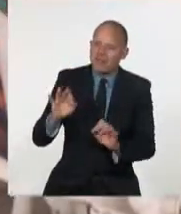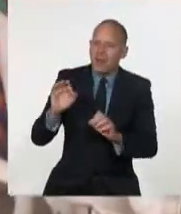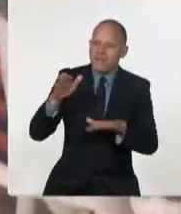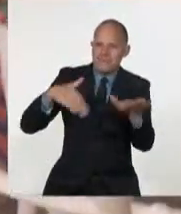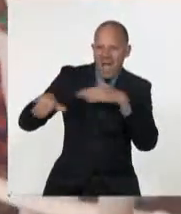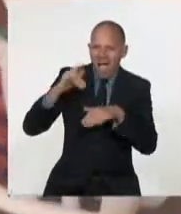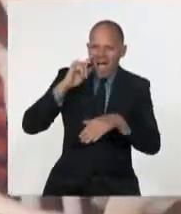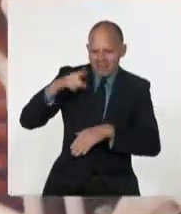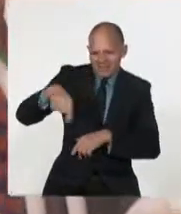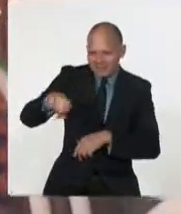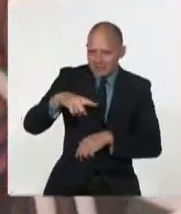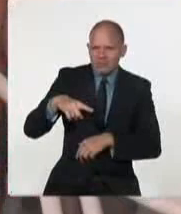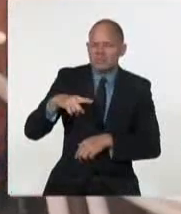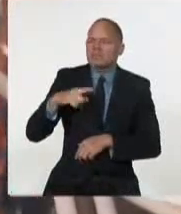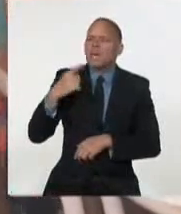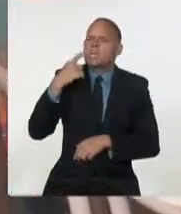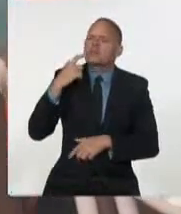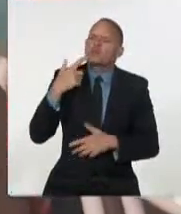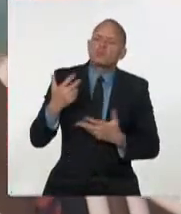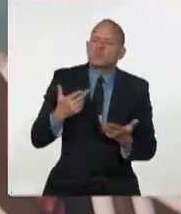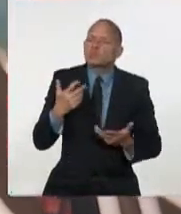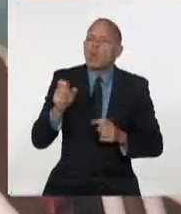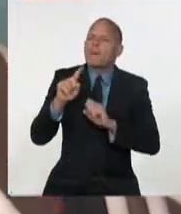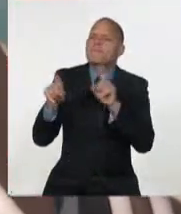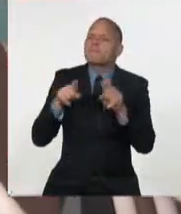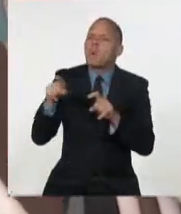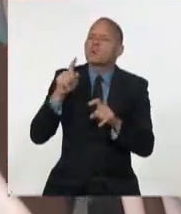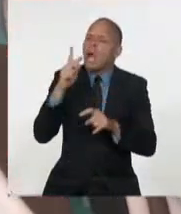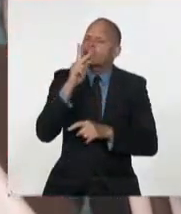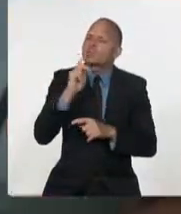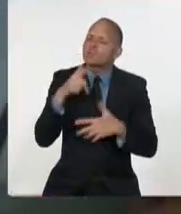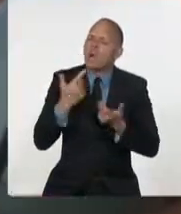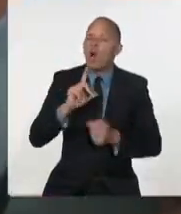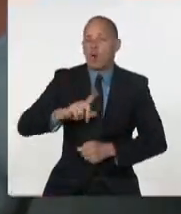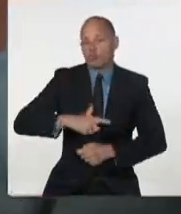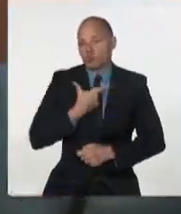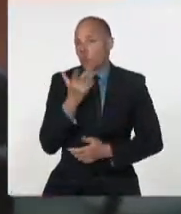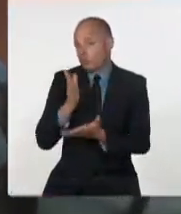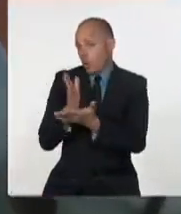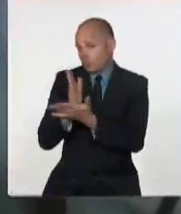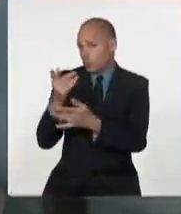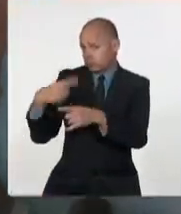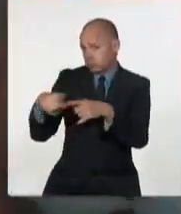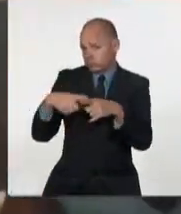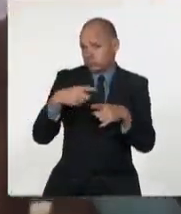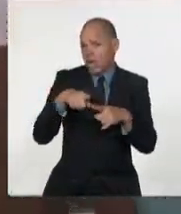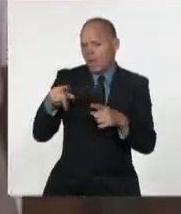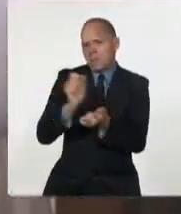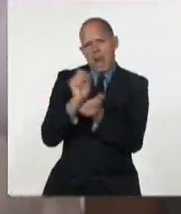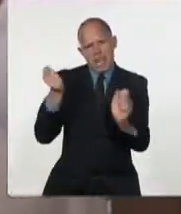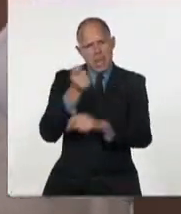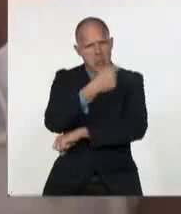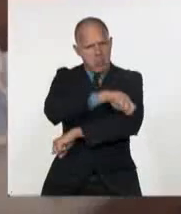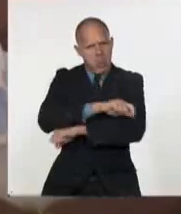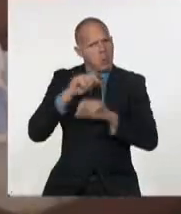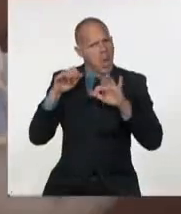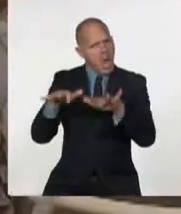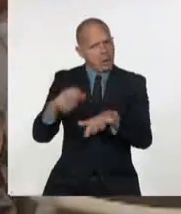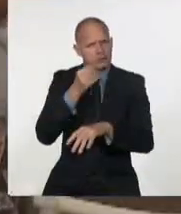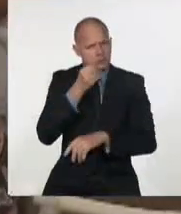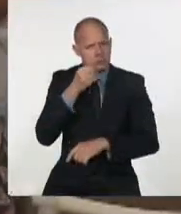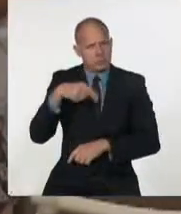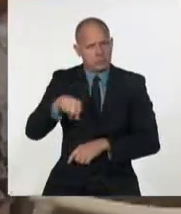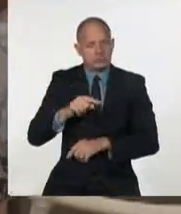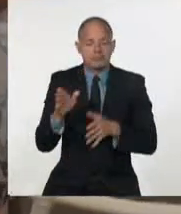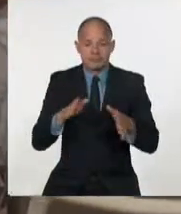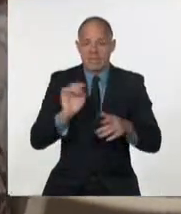presta servicios, fundamentalmente, a sectores como cultura y educación, aunque el acceso a la playa es para todos los que asistan. El vicepresidente